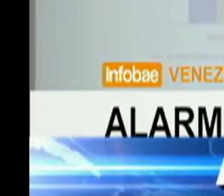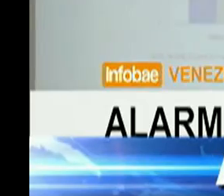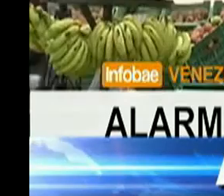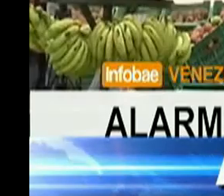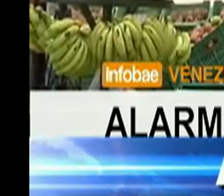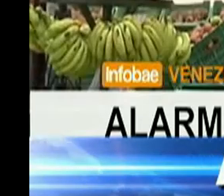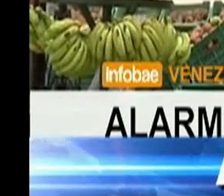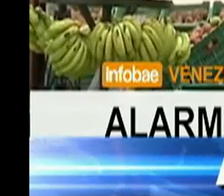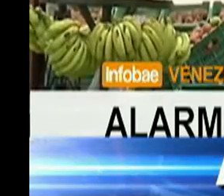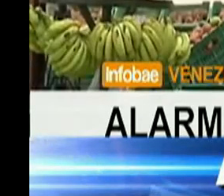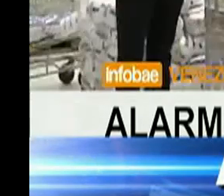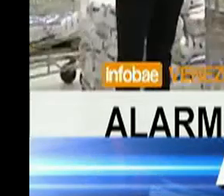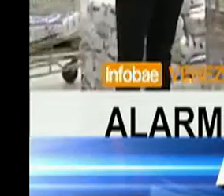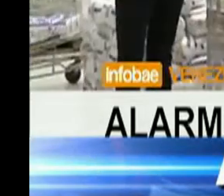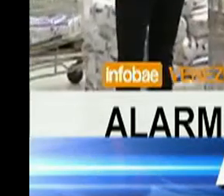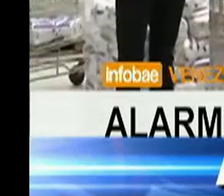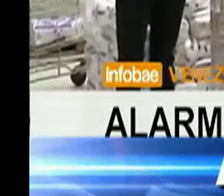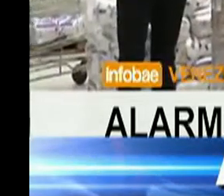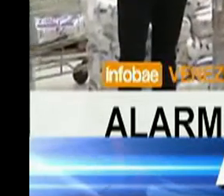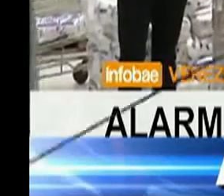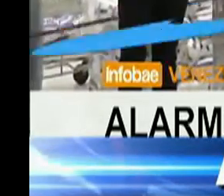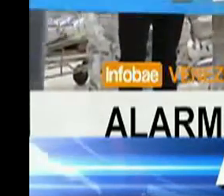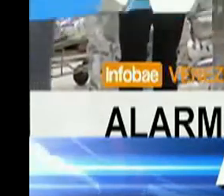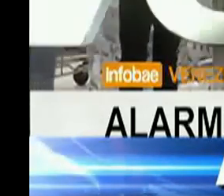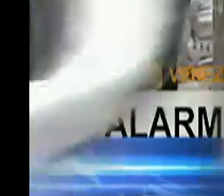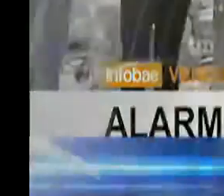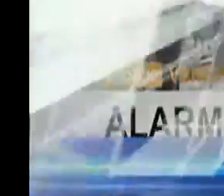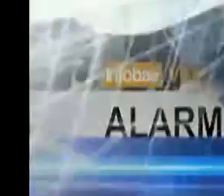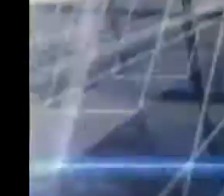empezamos la noticia, Emisión Estelar.